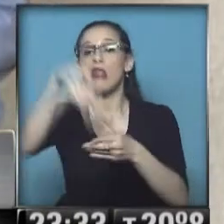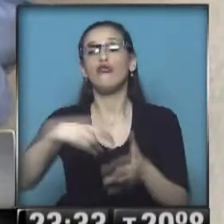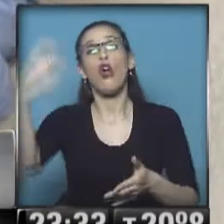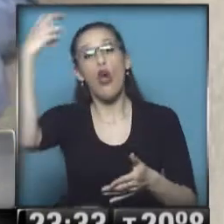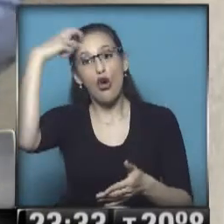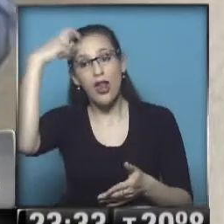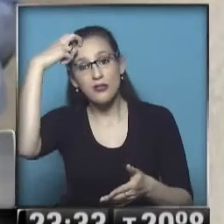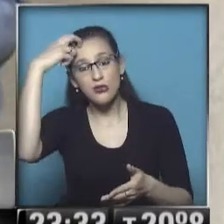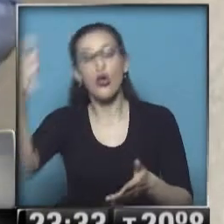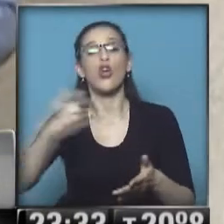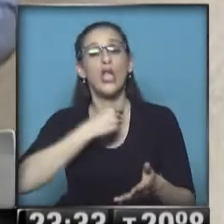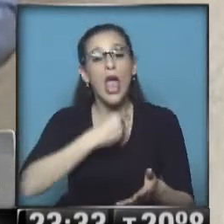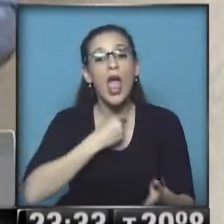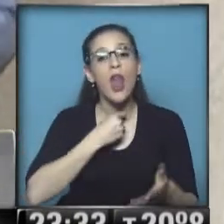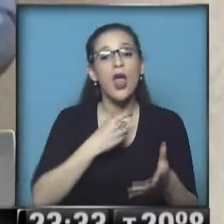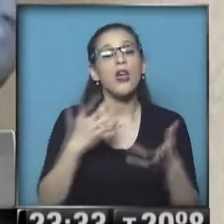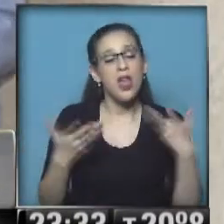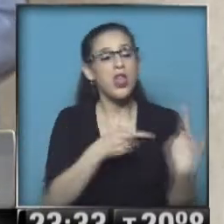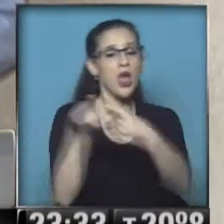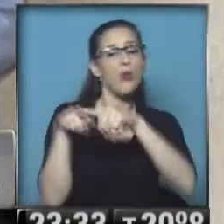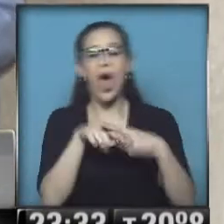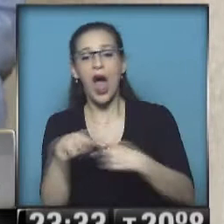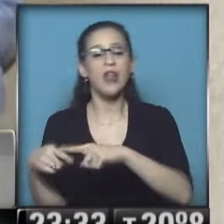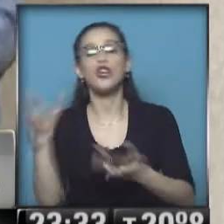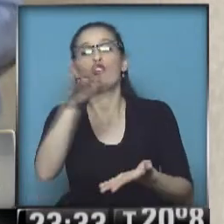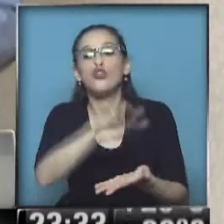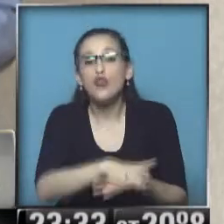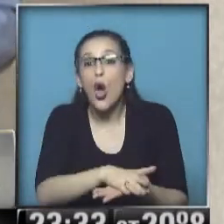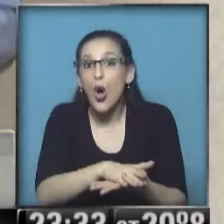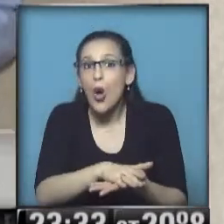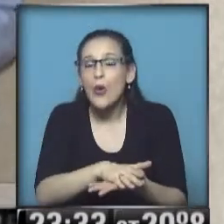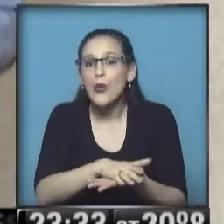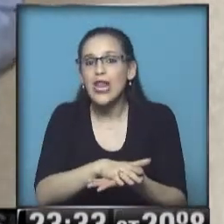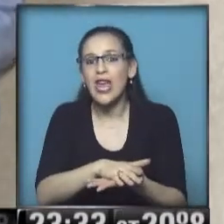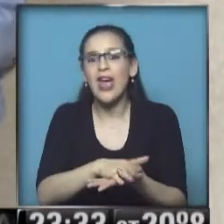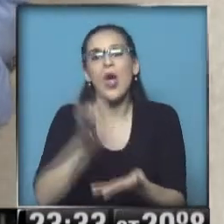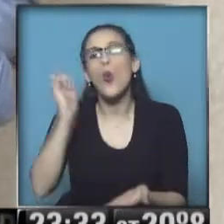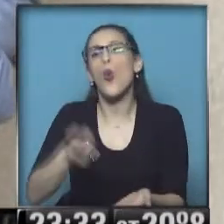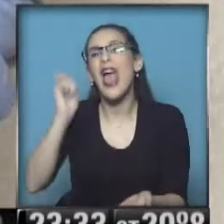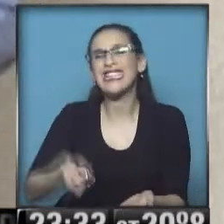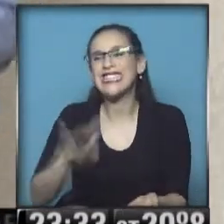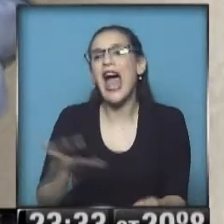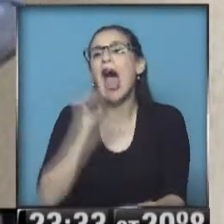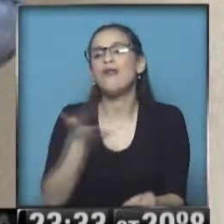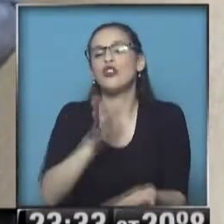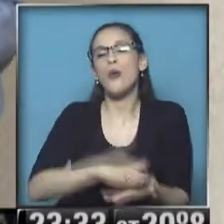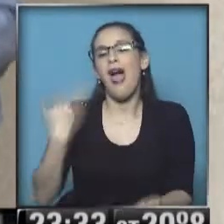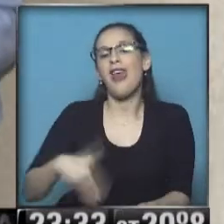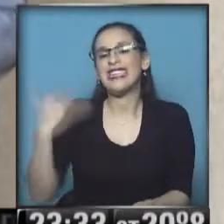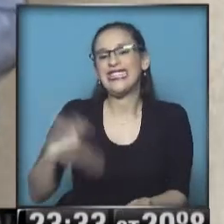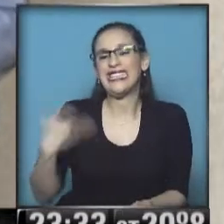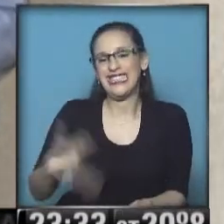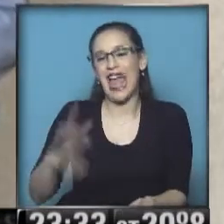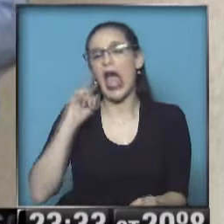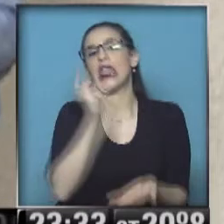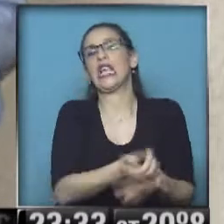expresen respecto a esta desafortunada, incorrecta expresión y también diría hasta